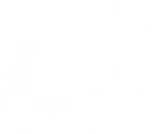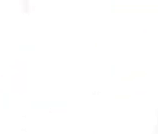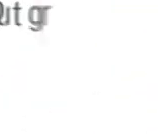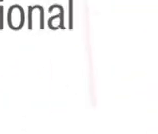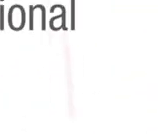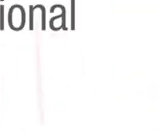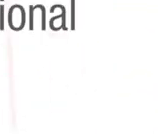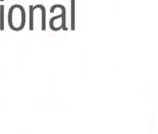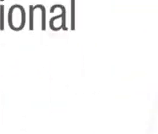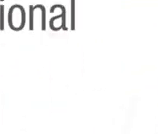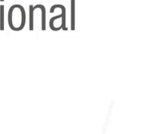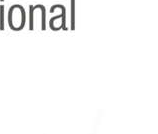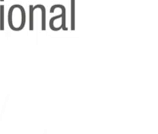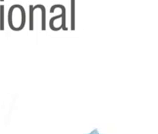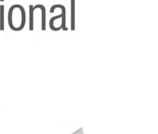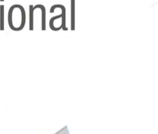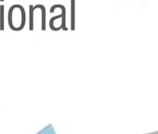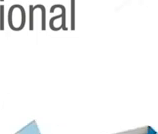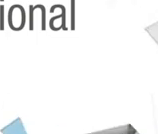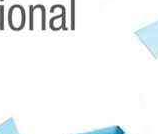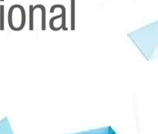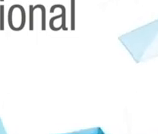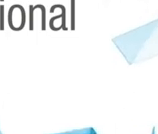Fin de espacio promocional.